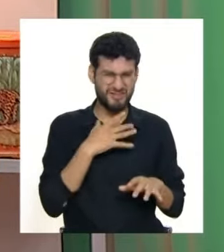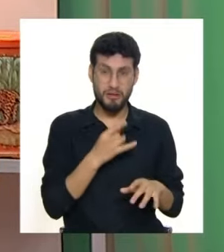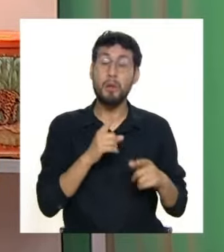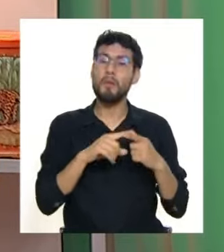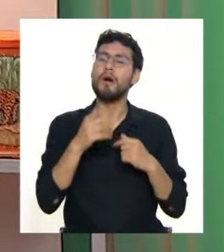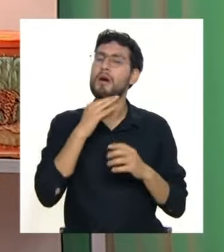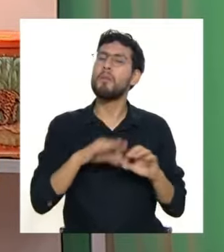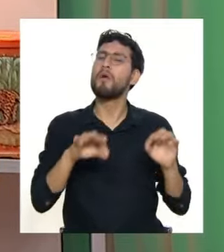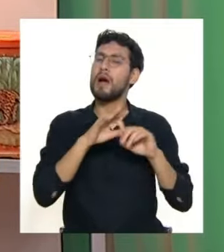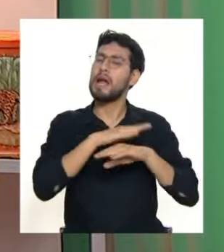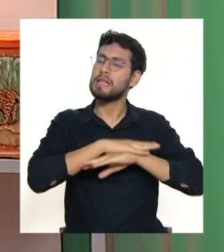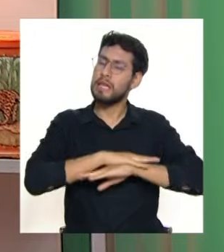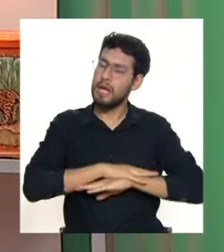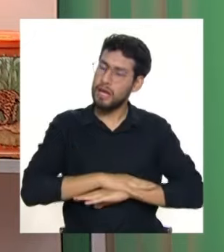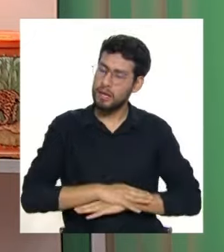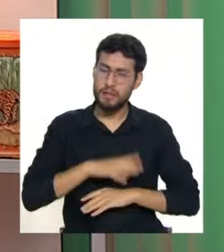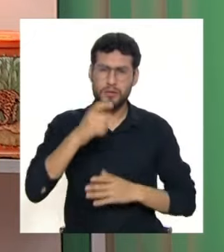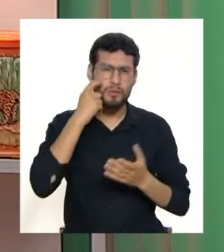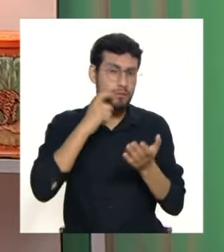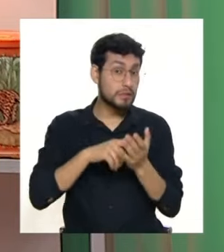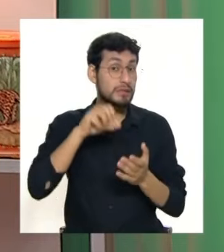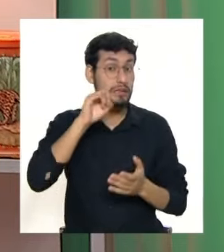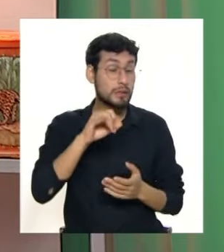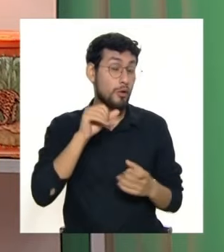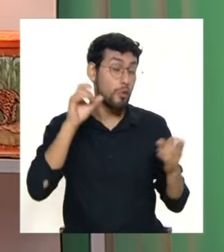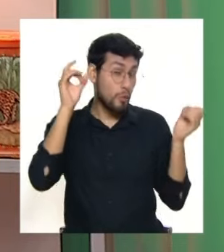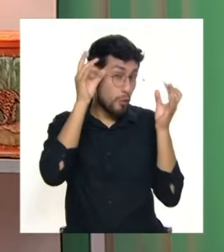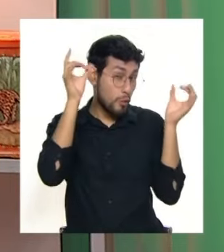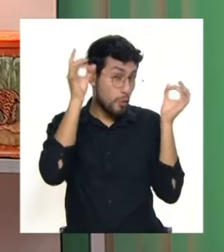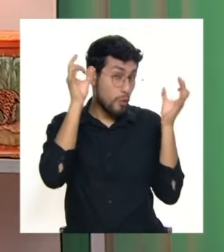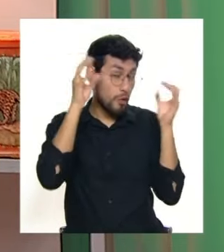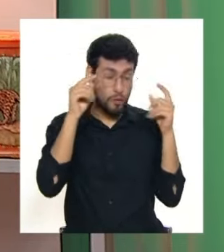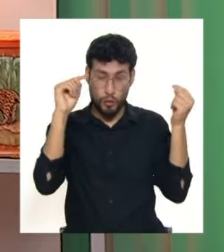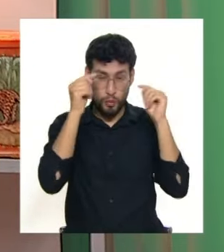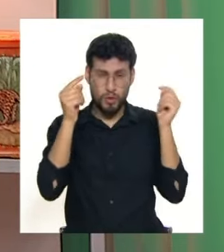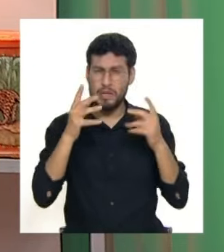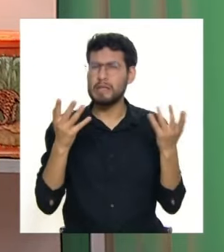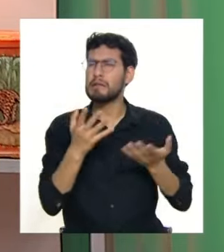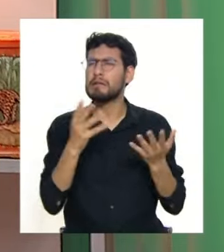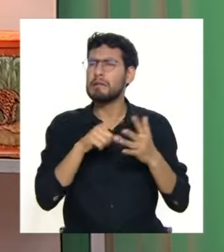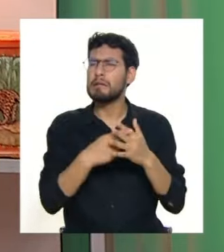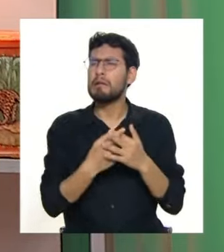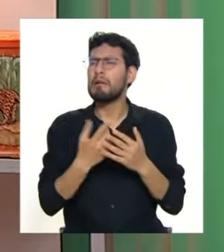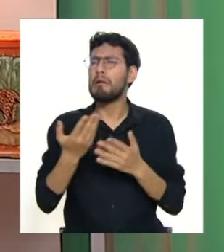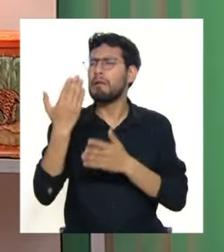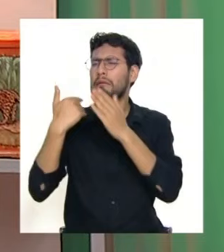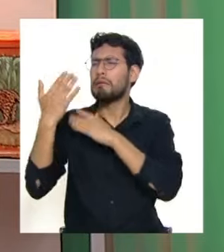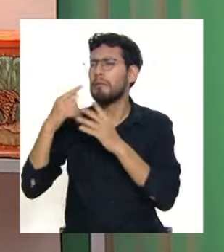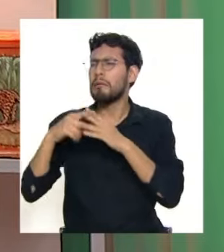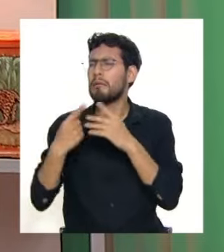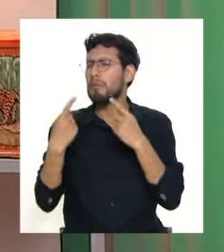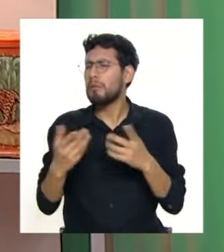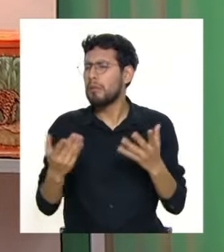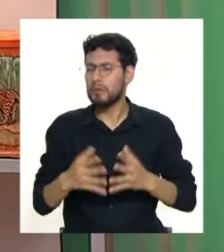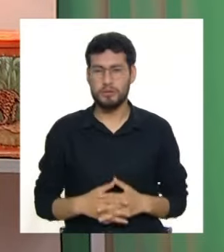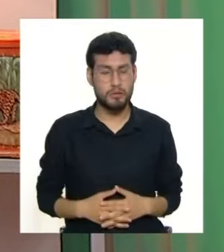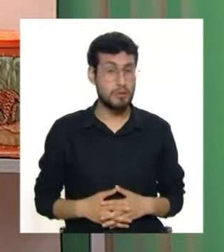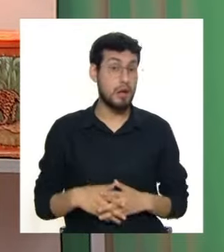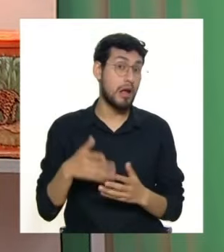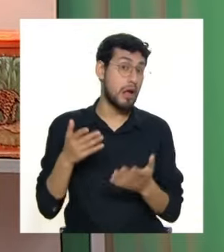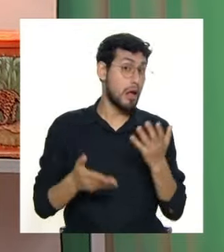es descansar. Hay que identificar si el dolor de cabeza o la migraña, qué procedencia tiene, cuál es la raíz, ¿no?